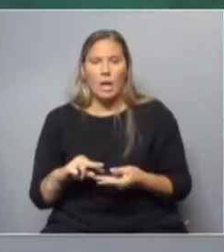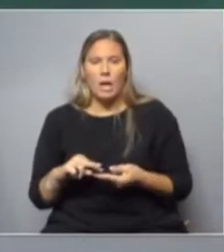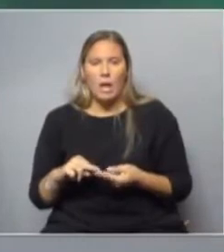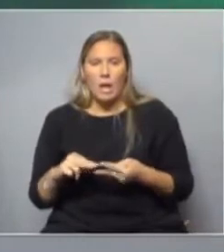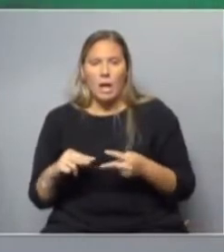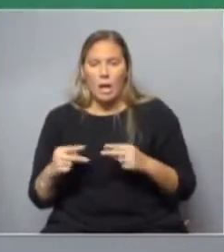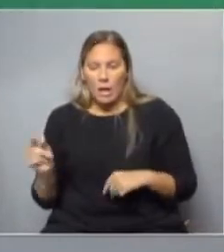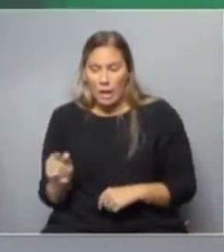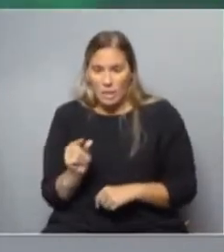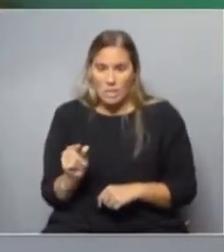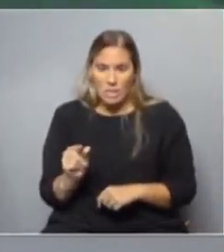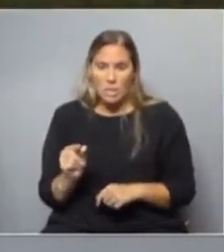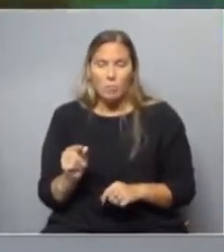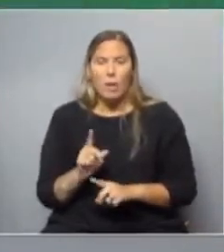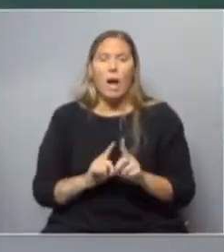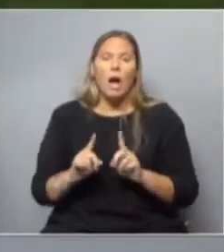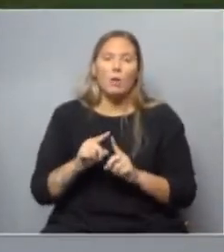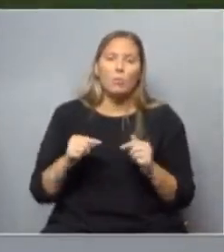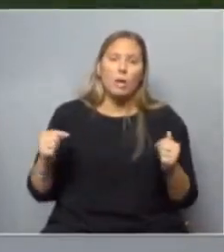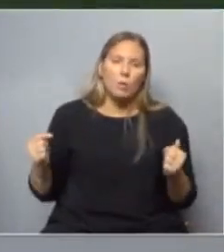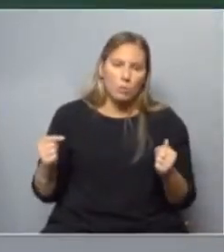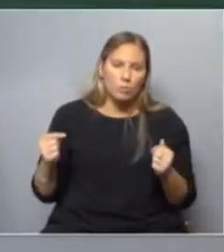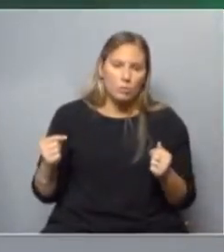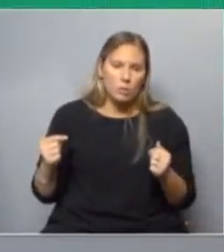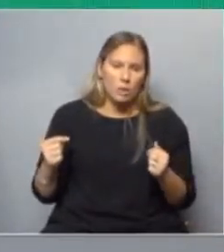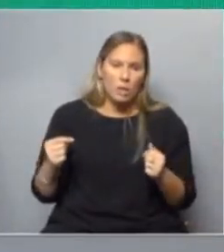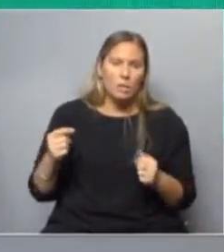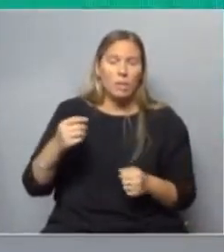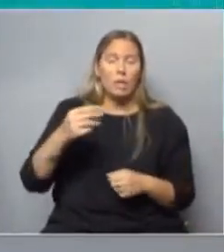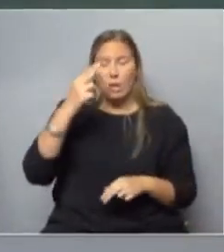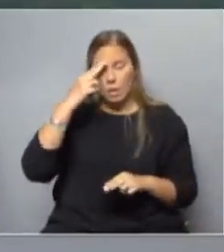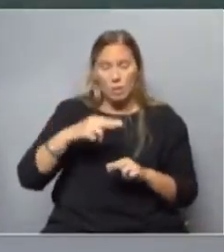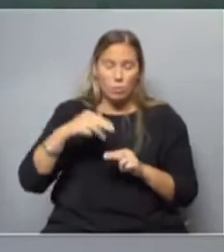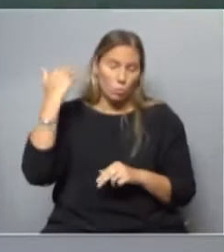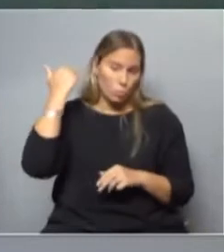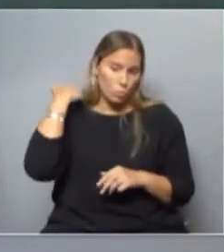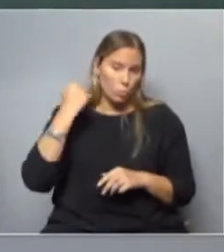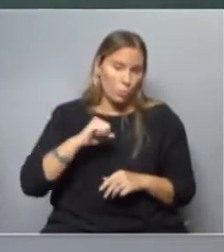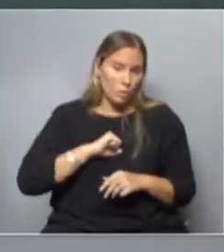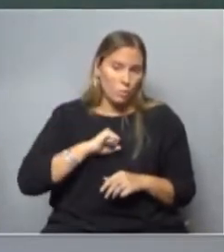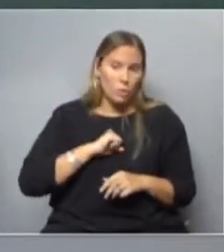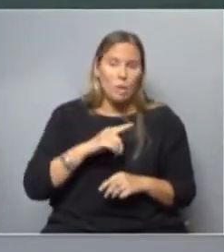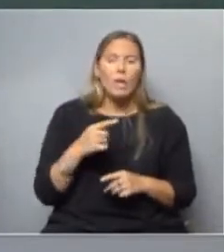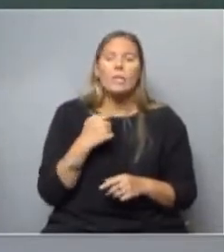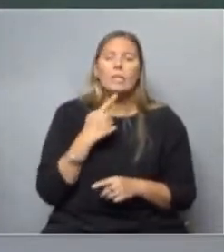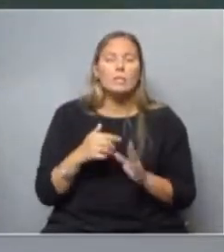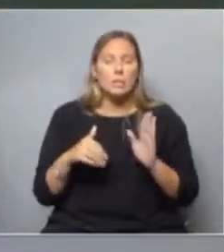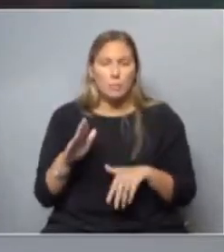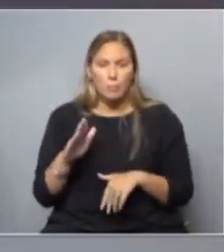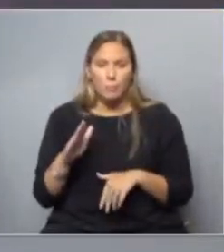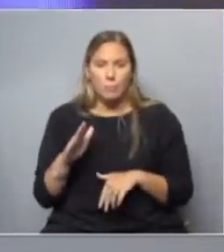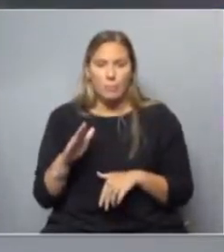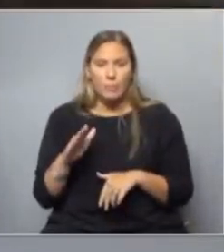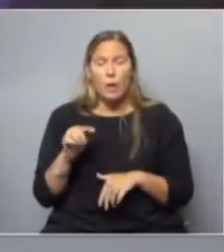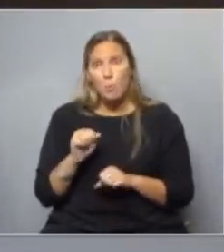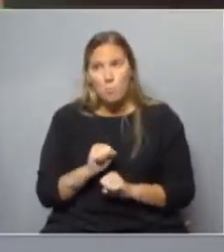que tenga algunos de los factores de la cepa de tuberculosis y que sea más efectiva.